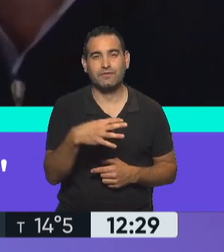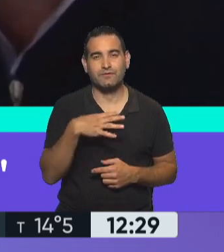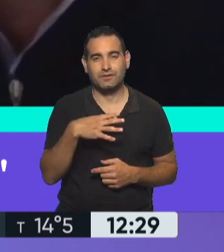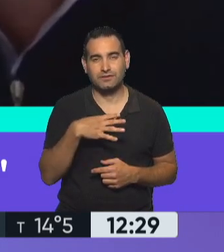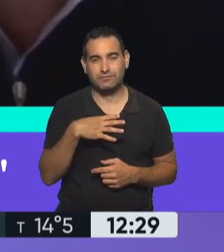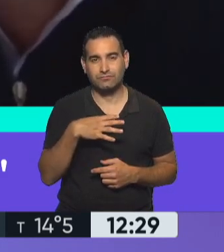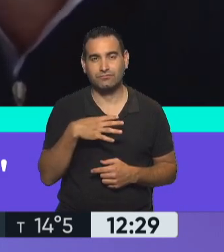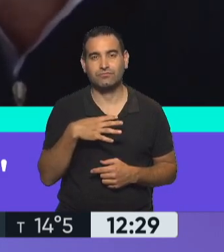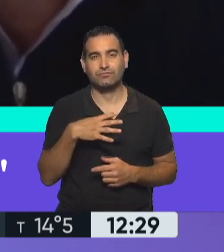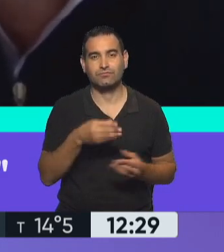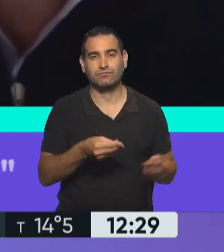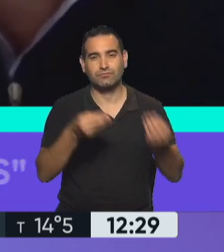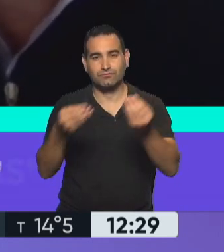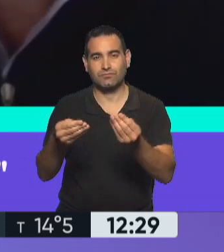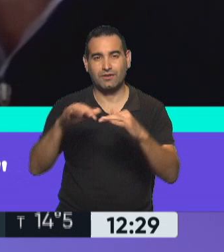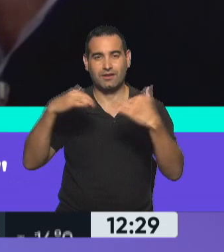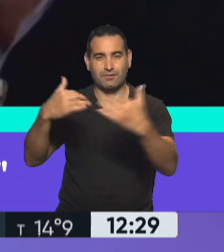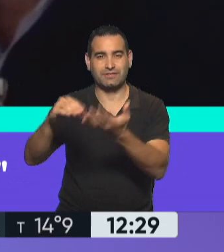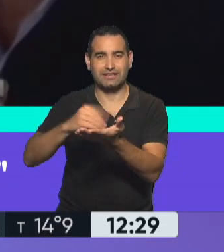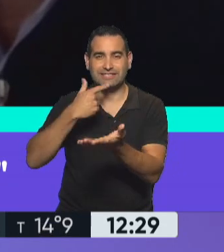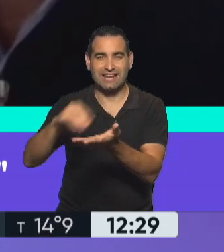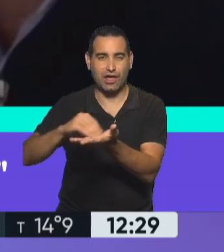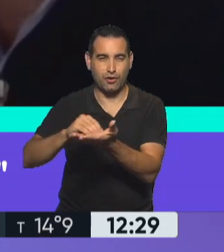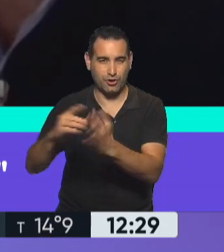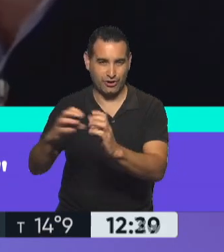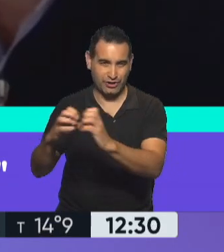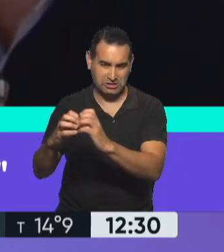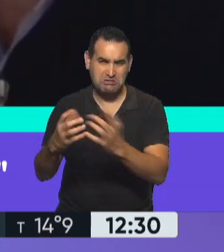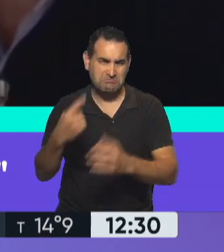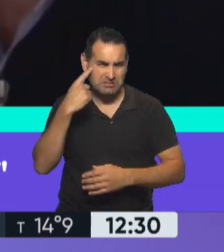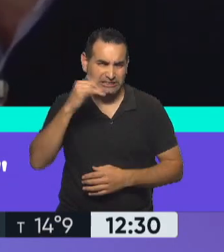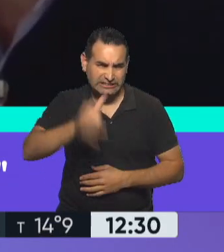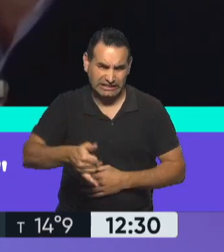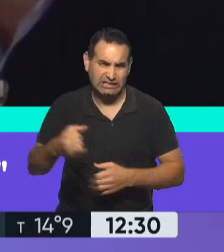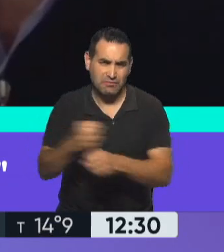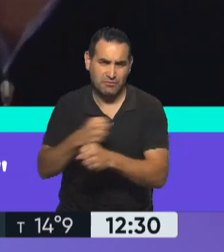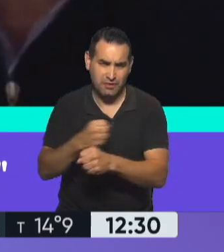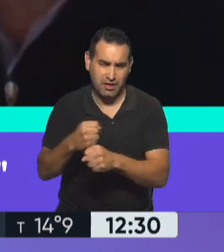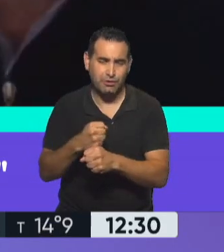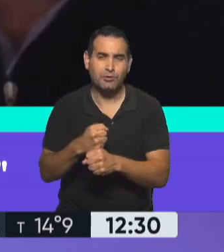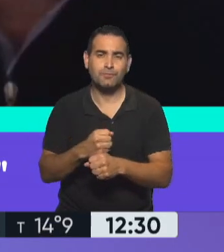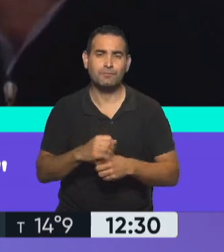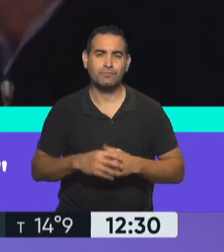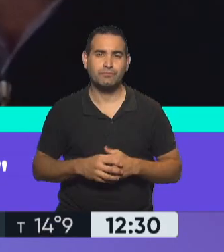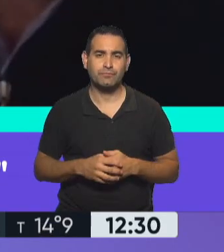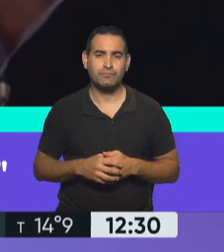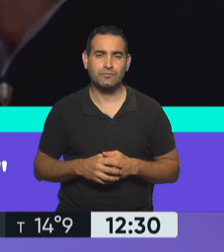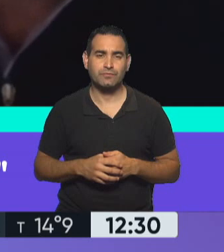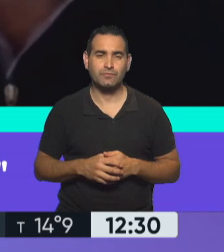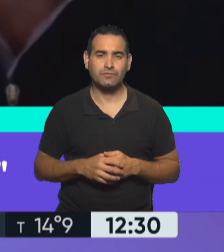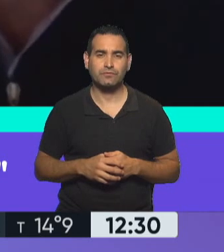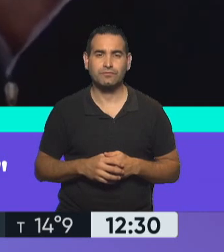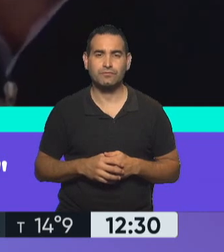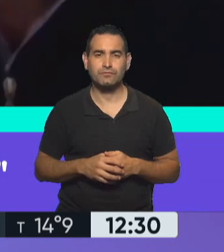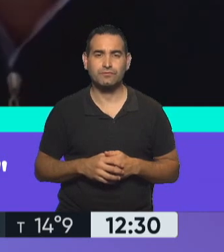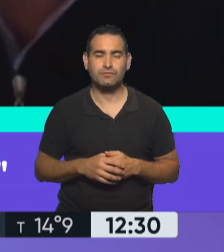aún que pase por la Cámara de Senadores, pero entendemos que sí, y no por una cuestión de poroto más, poroto